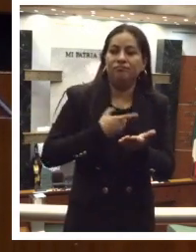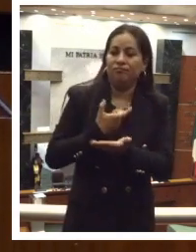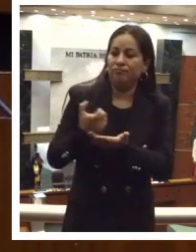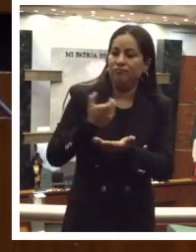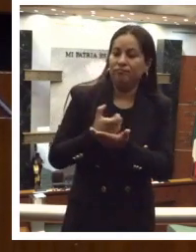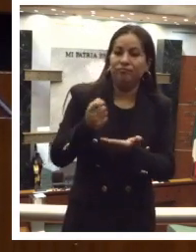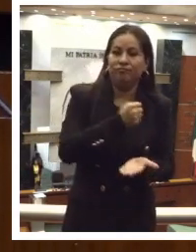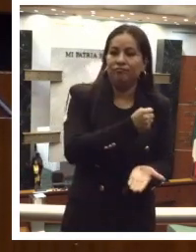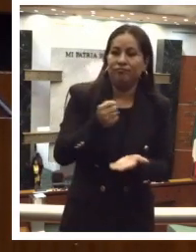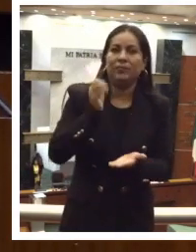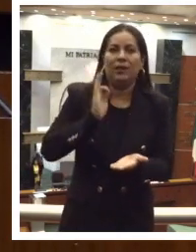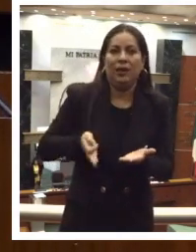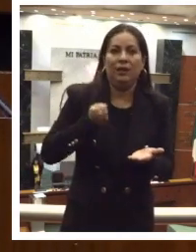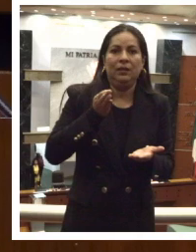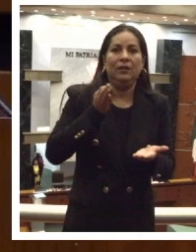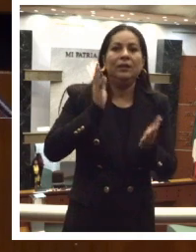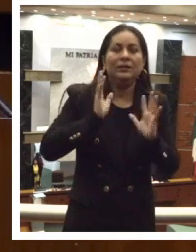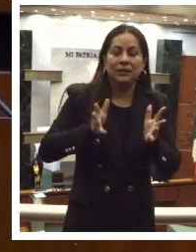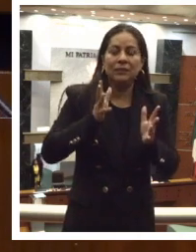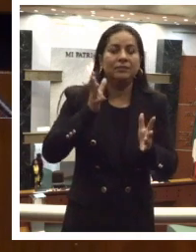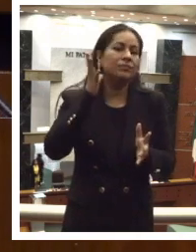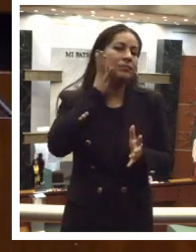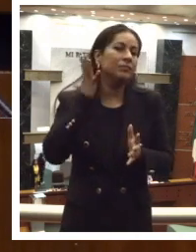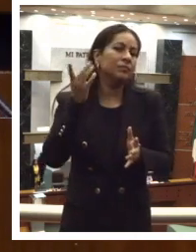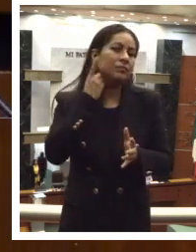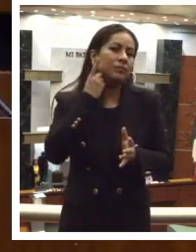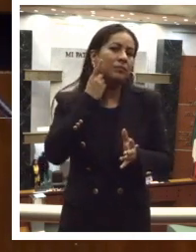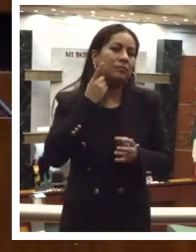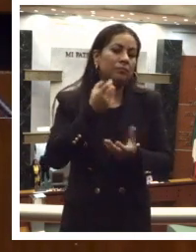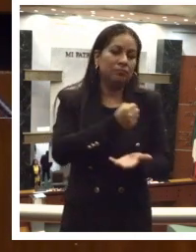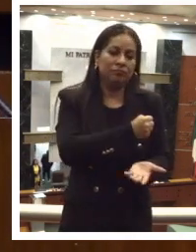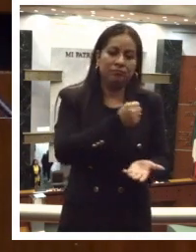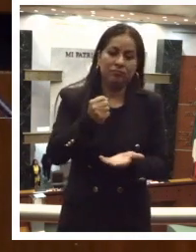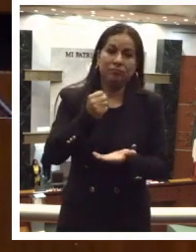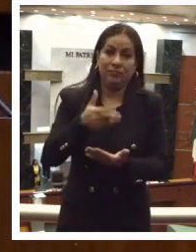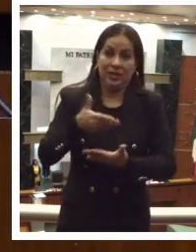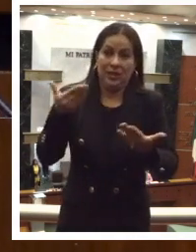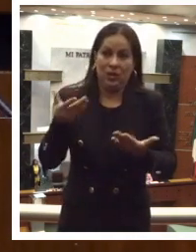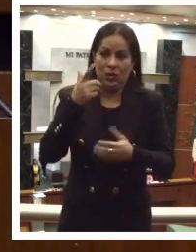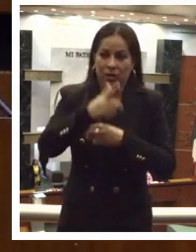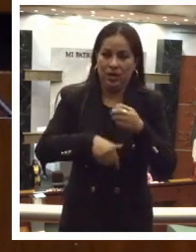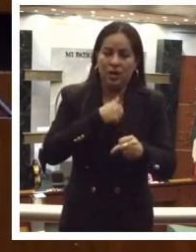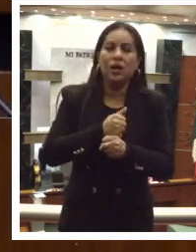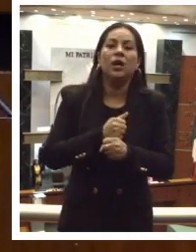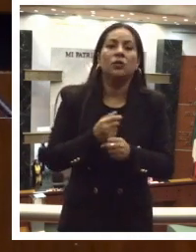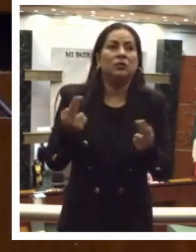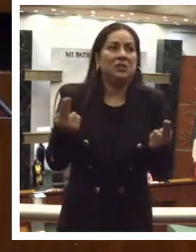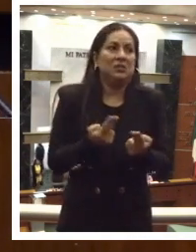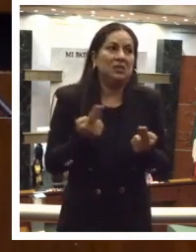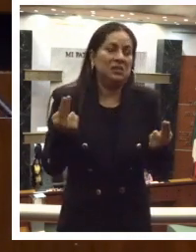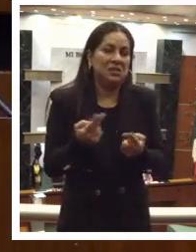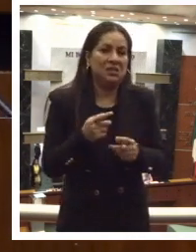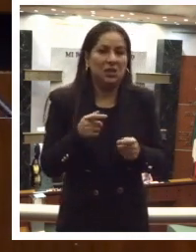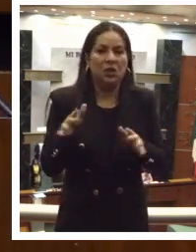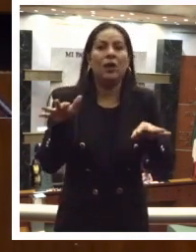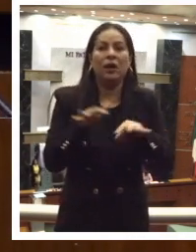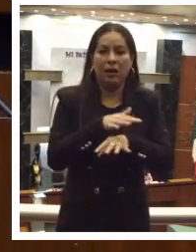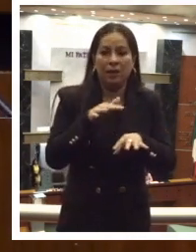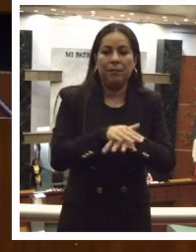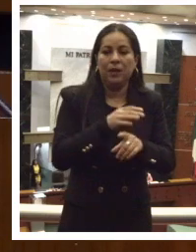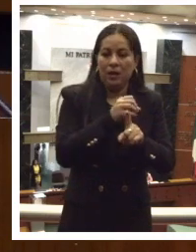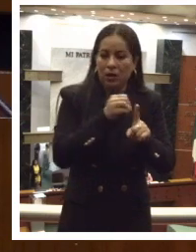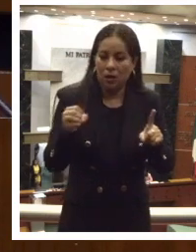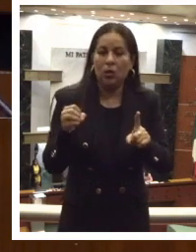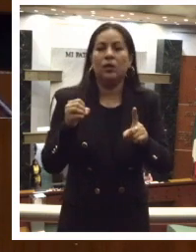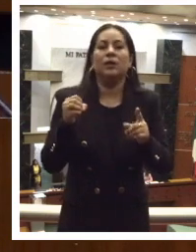los recursos ya aprobados por las cámaras de diputados en los presupuestos actuales. Si es necesario, ajustar la estructura